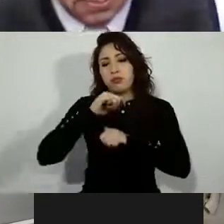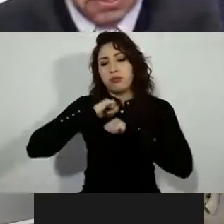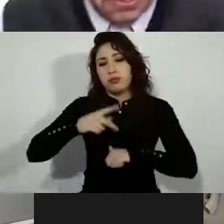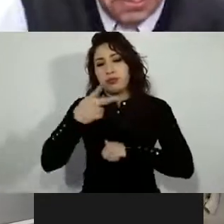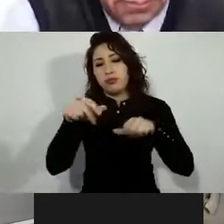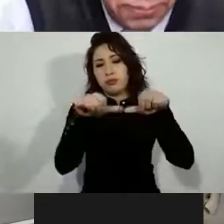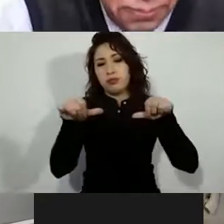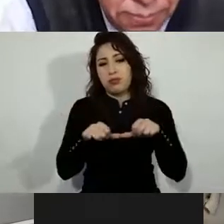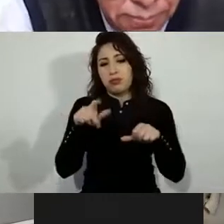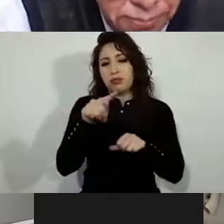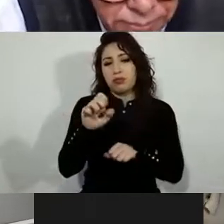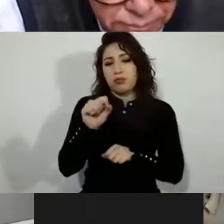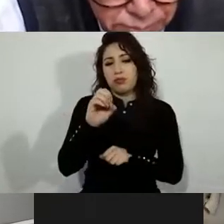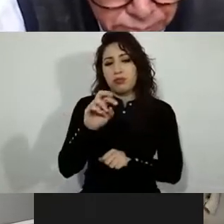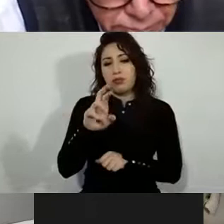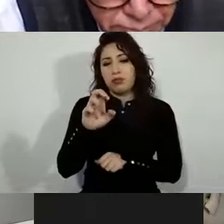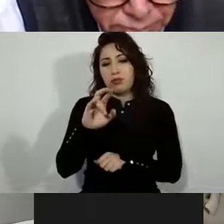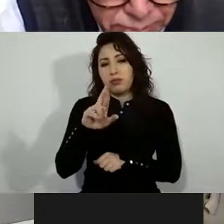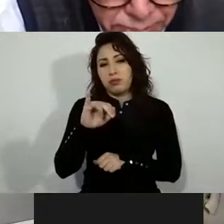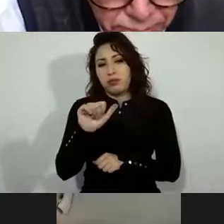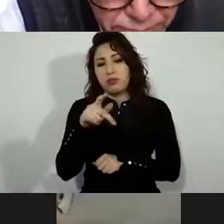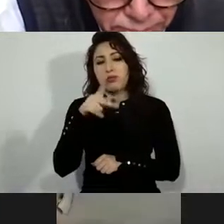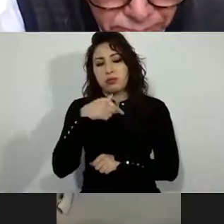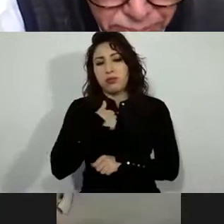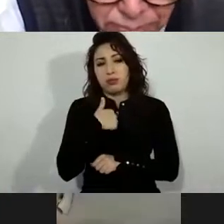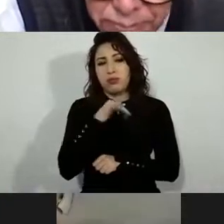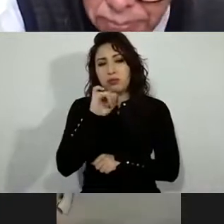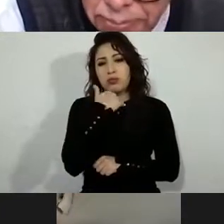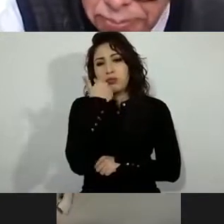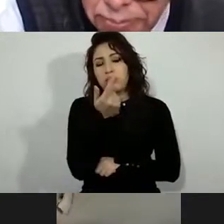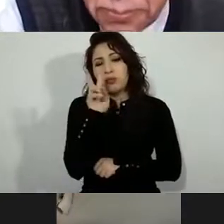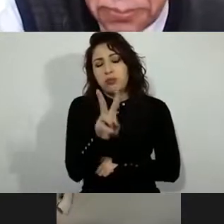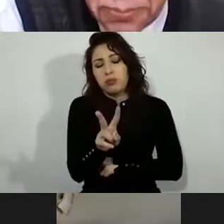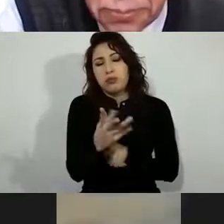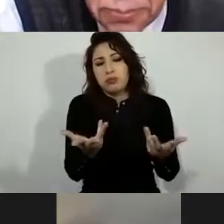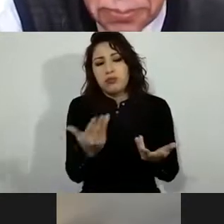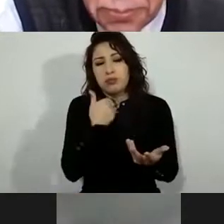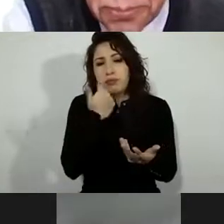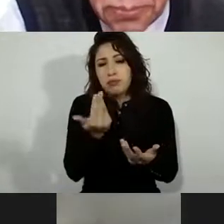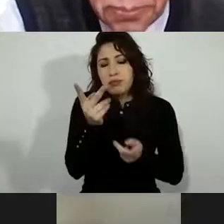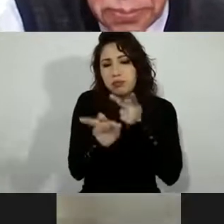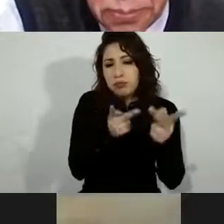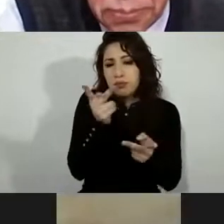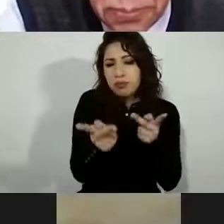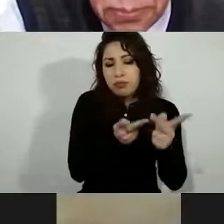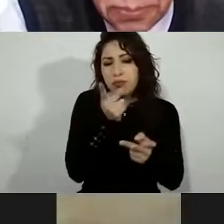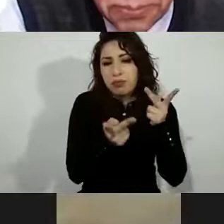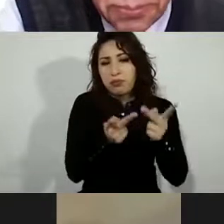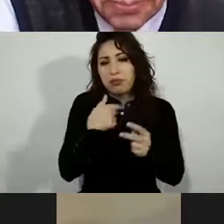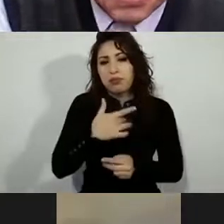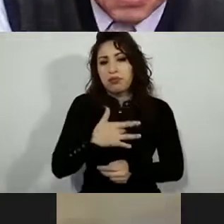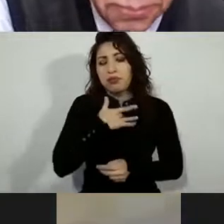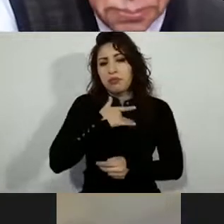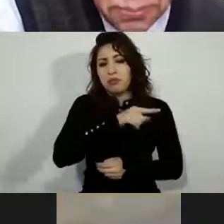Sin embargo, sí nos gustaría seguramente hacer algunos comentarios, prever algunos temas que será de interés de mis compañeras y